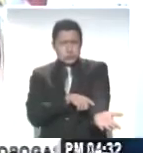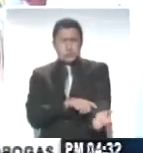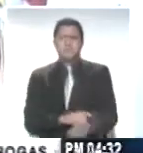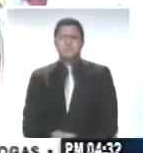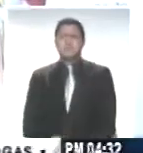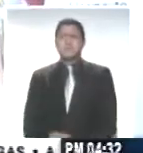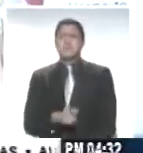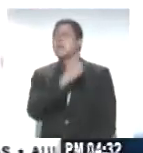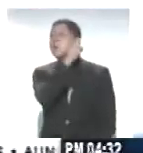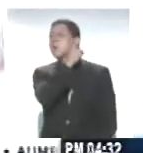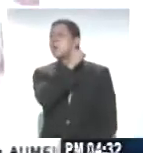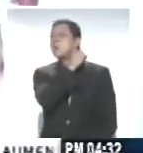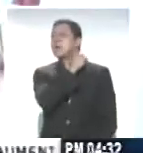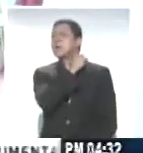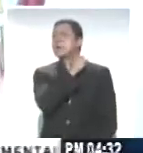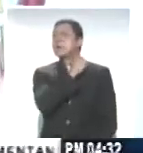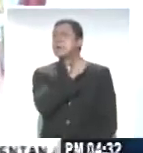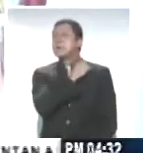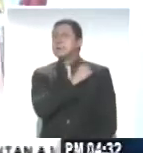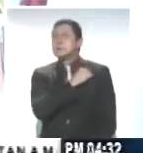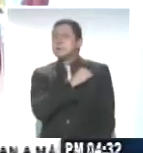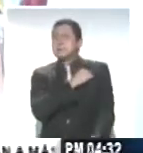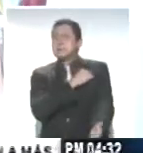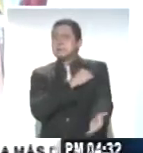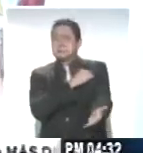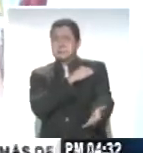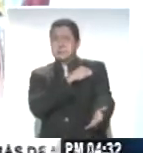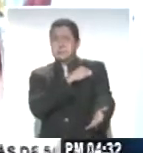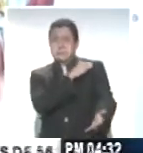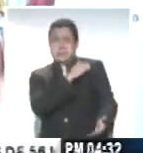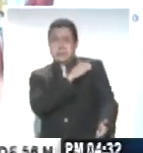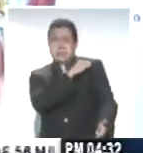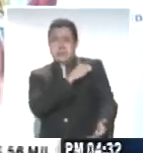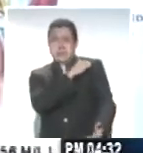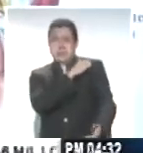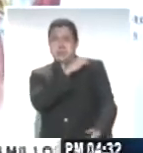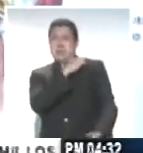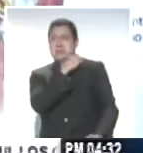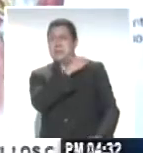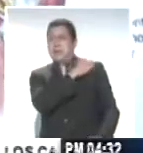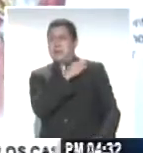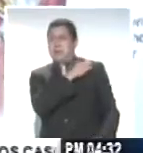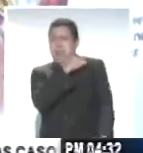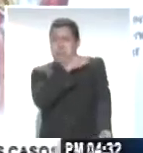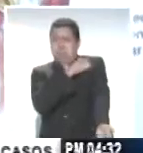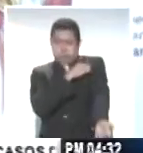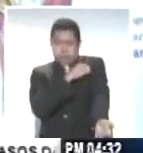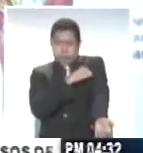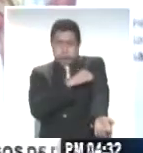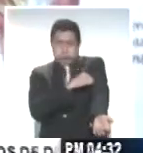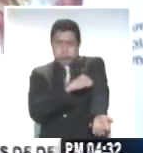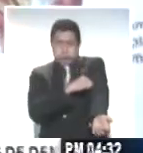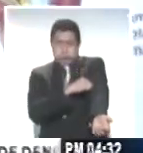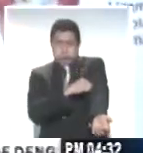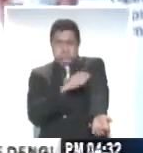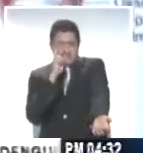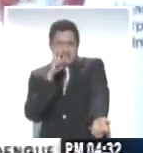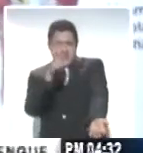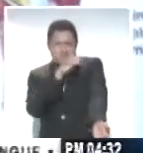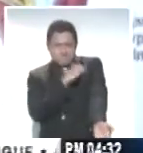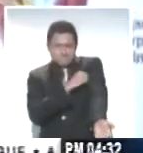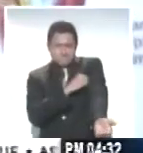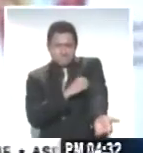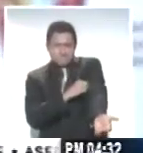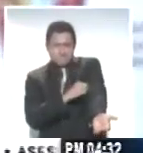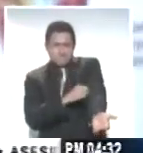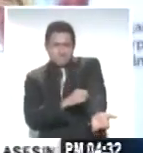del cuello sobre la parte del escápulo, de la clavícula, y posterior va a descender